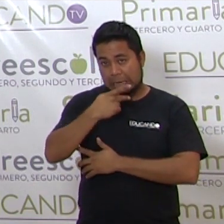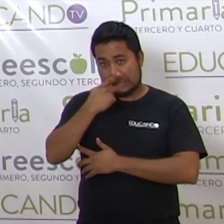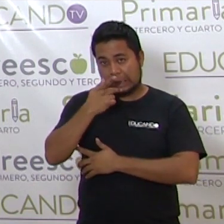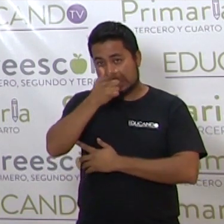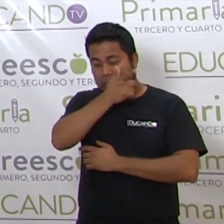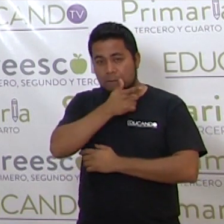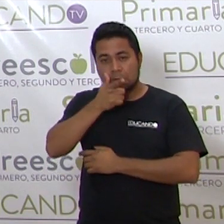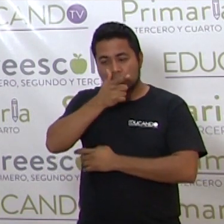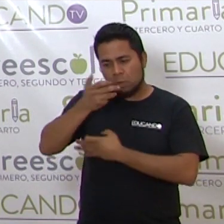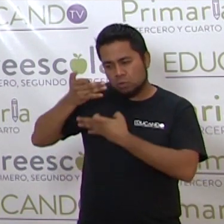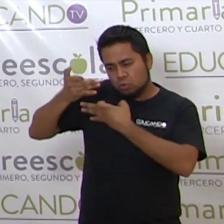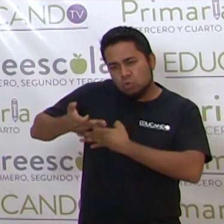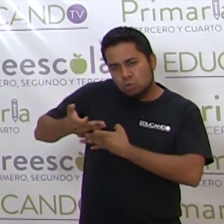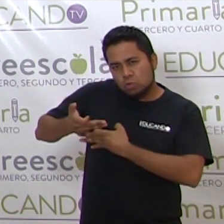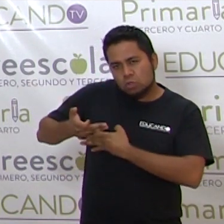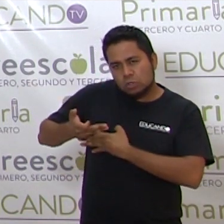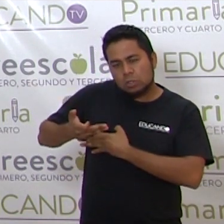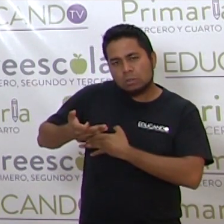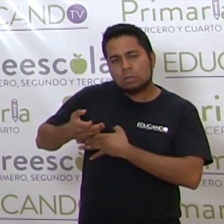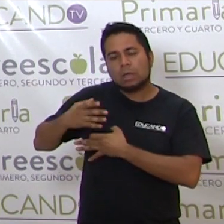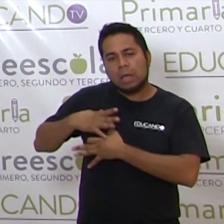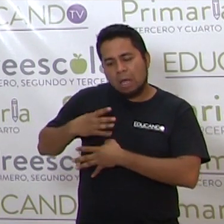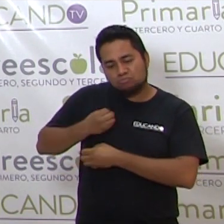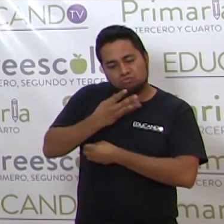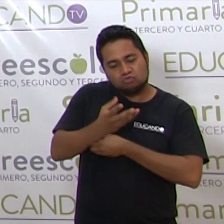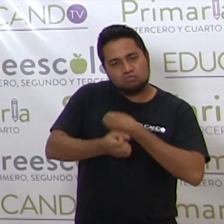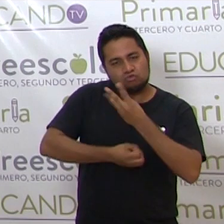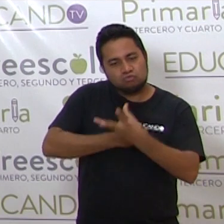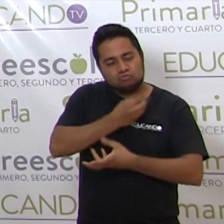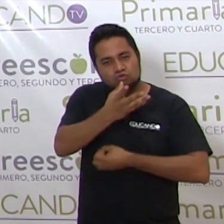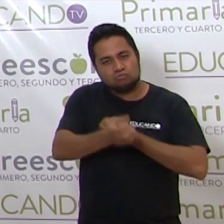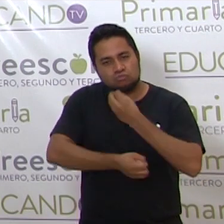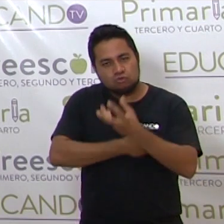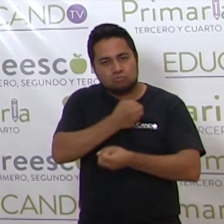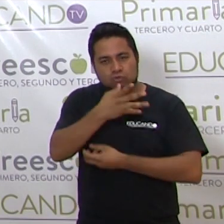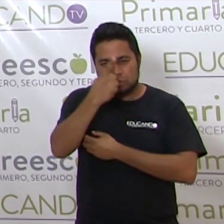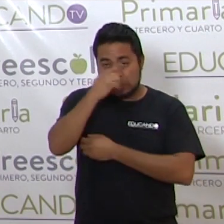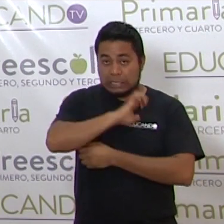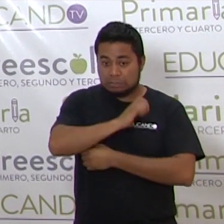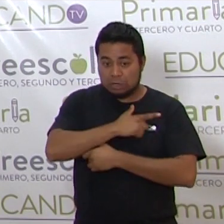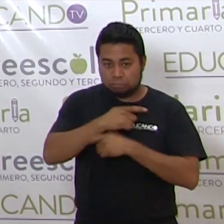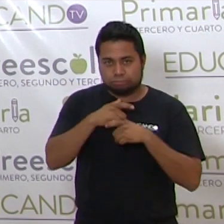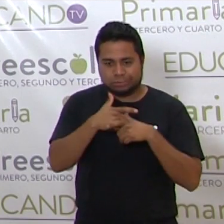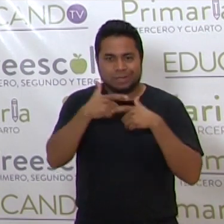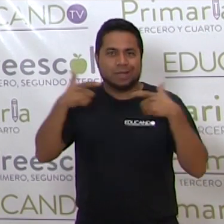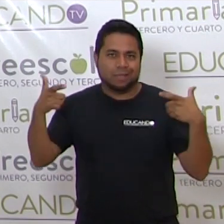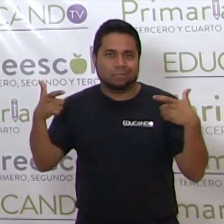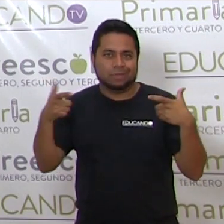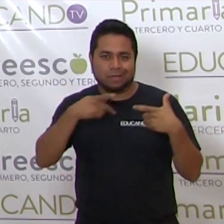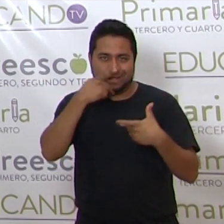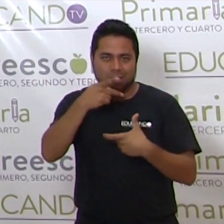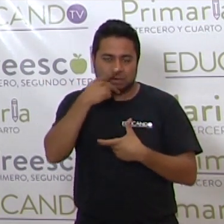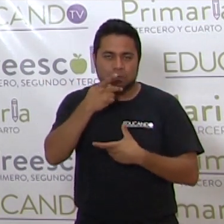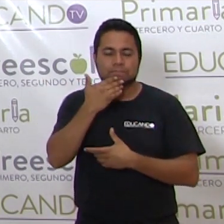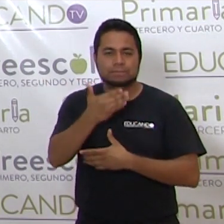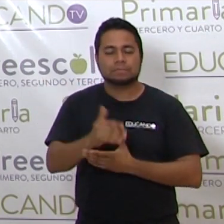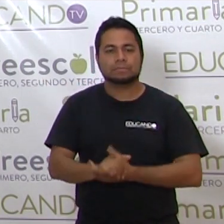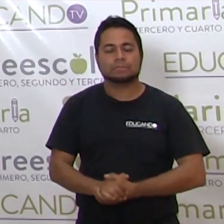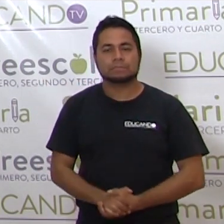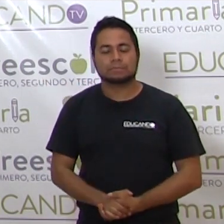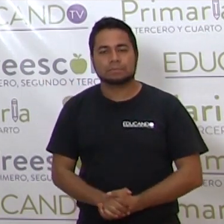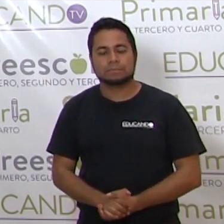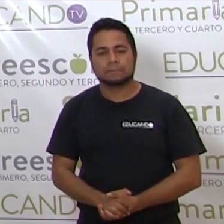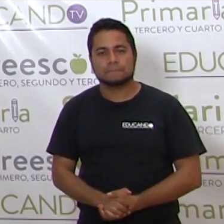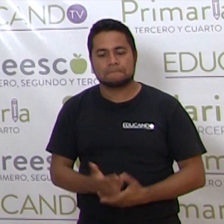aportan diversidad lingüística al español muy bien pues ahora